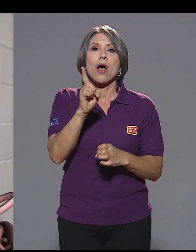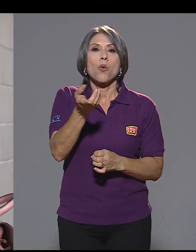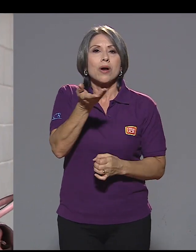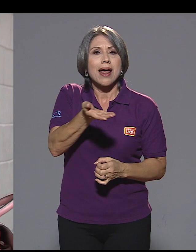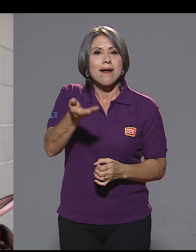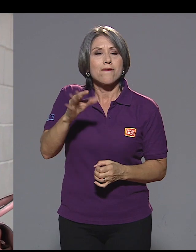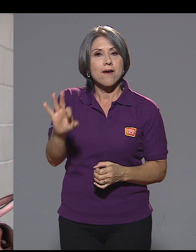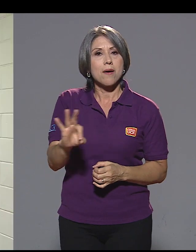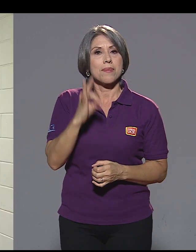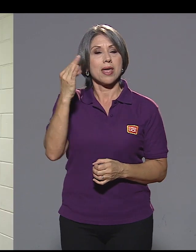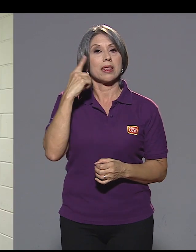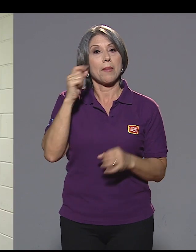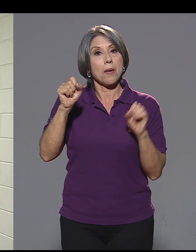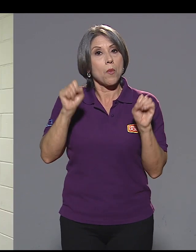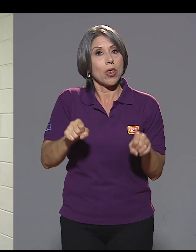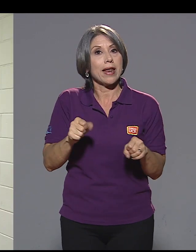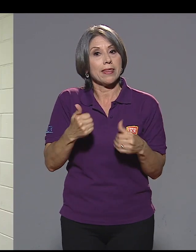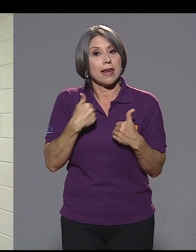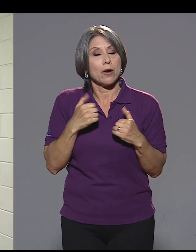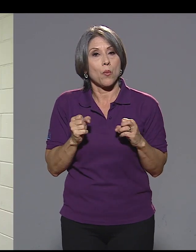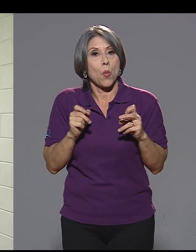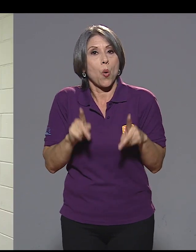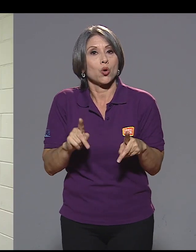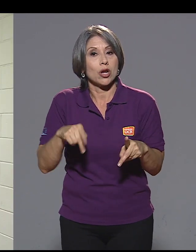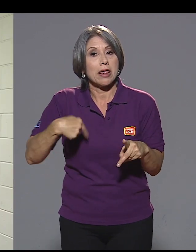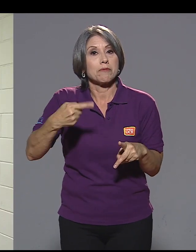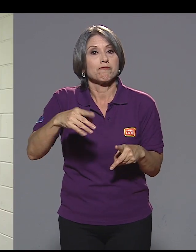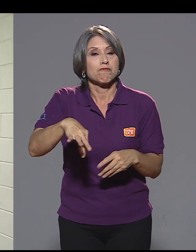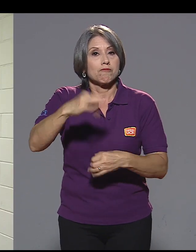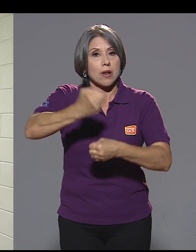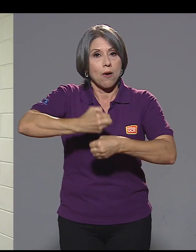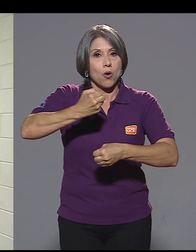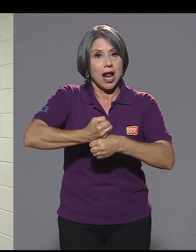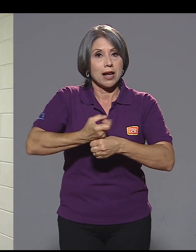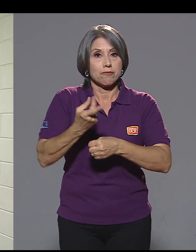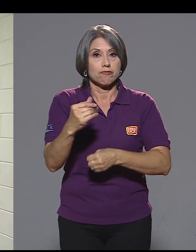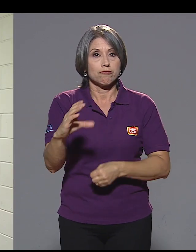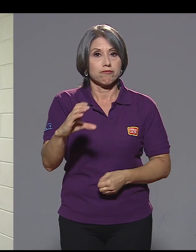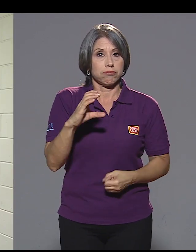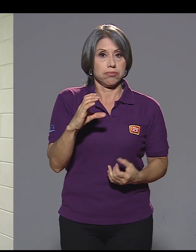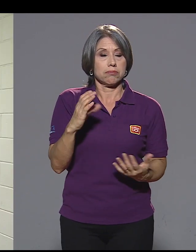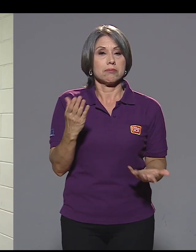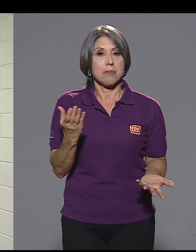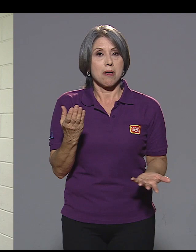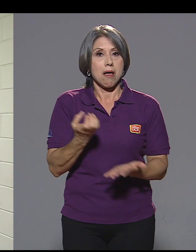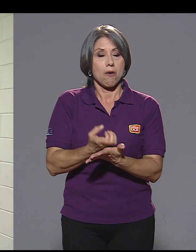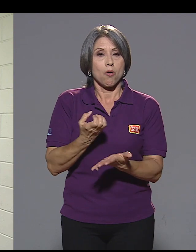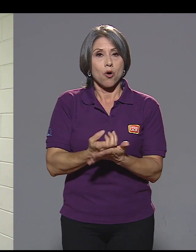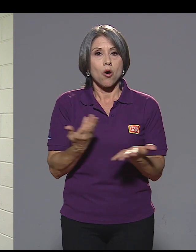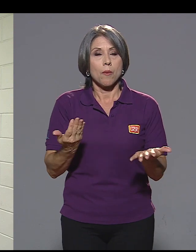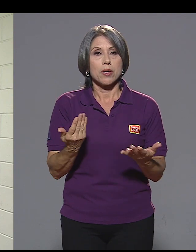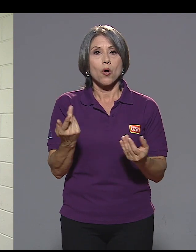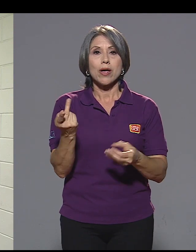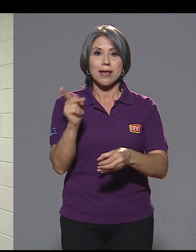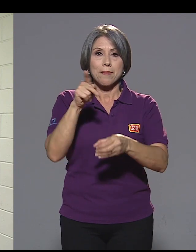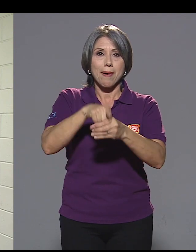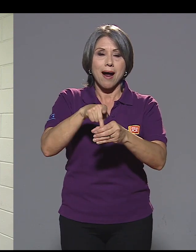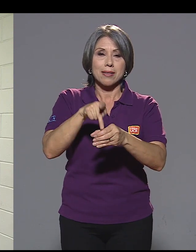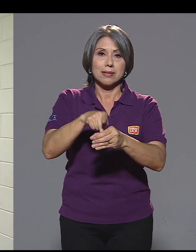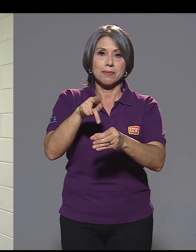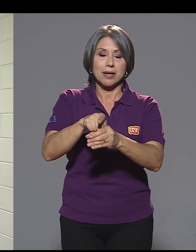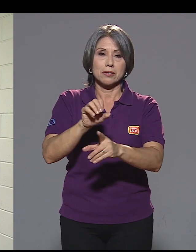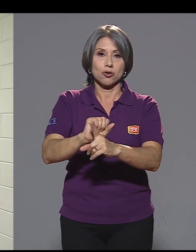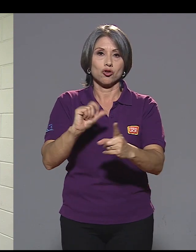herramienta para optar por una posición laboral, un ingreso económico y una participación